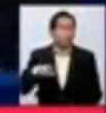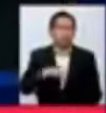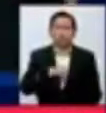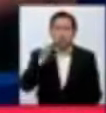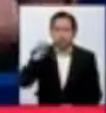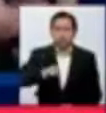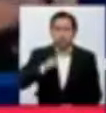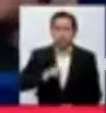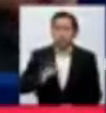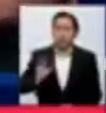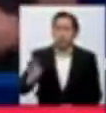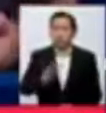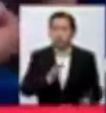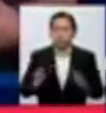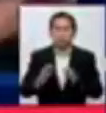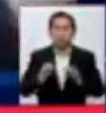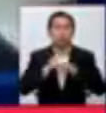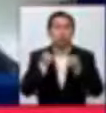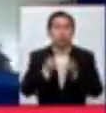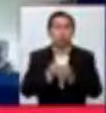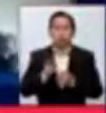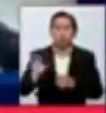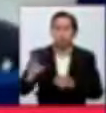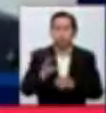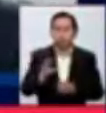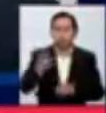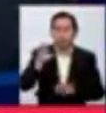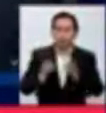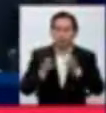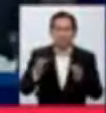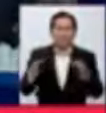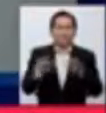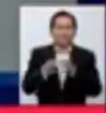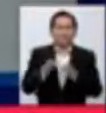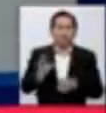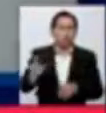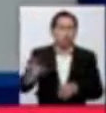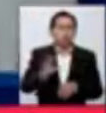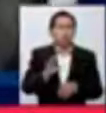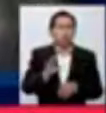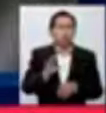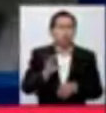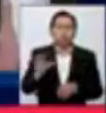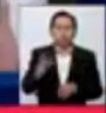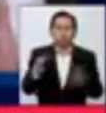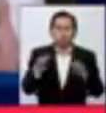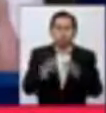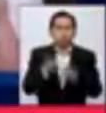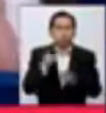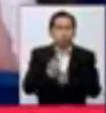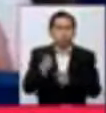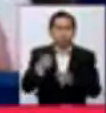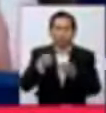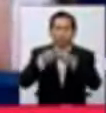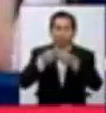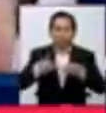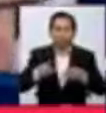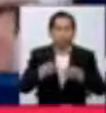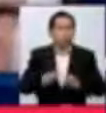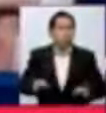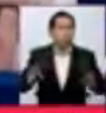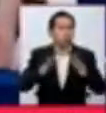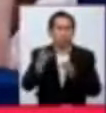las organizaciones sociales con sus estructuras, con su estructura orgánica, es importante que también